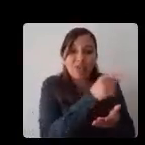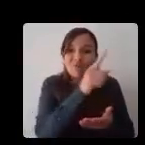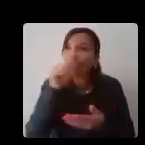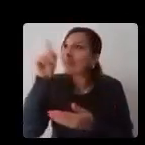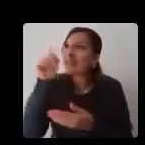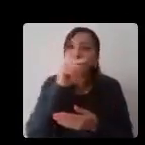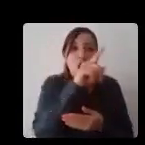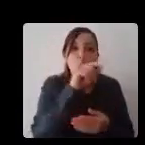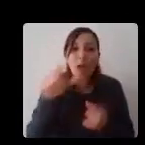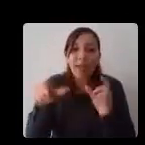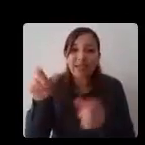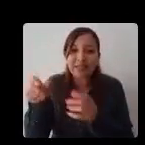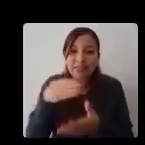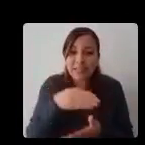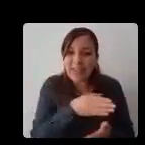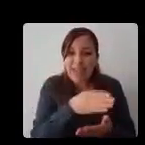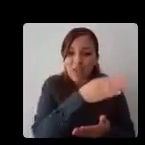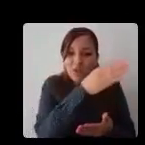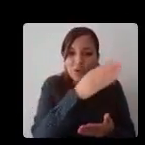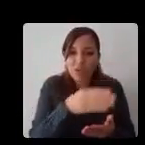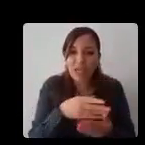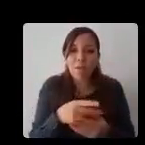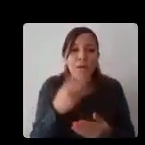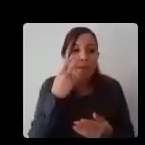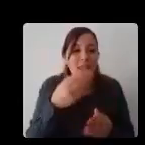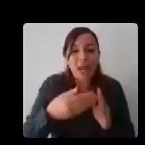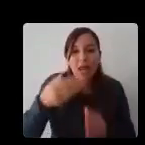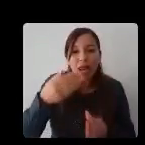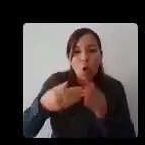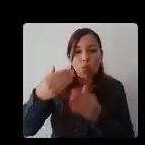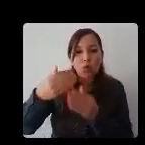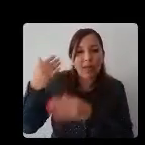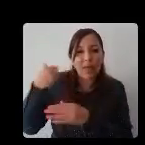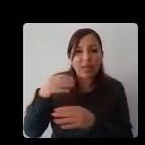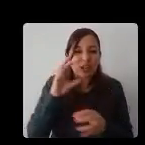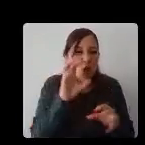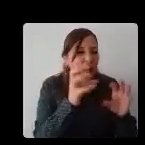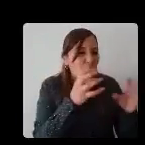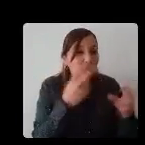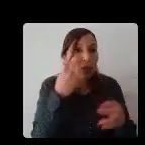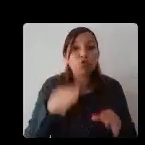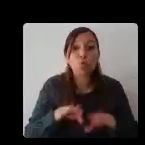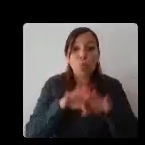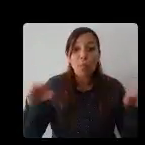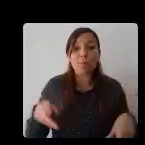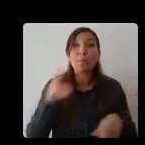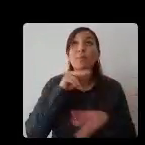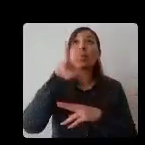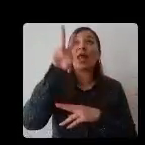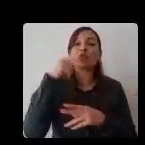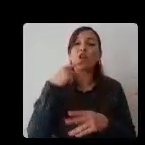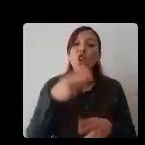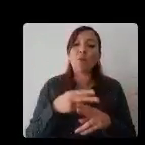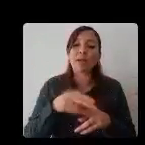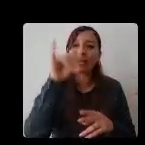nuestra comunidad. Tenemos un mirador de San Antonio, las tumbas pre-incas, y también visitamos a nuestras